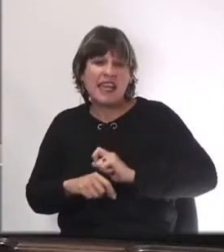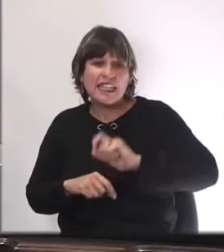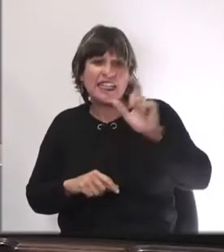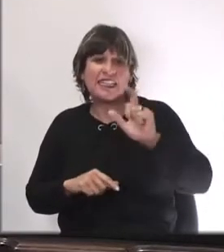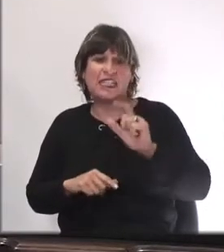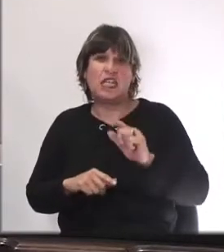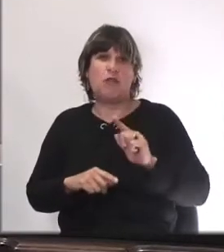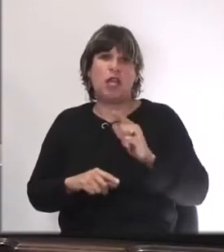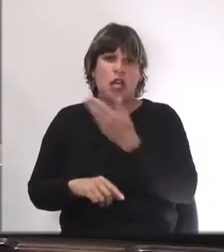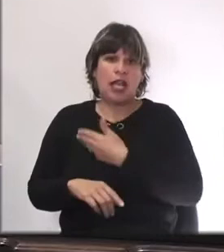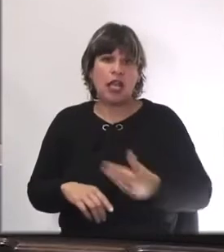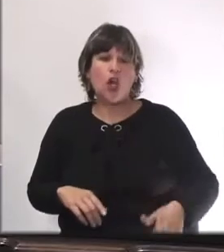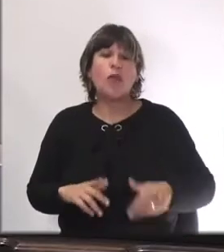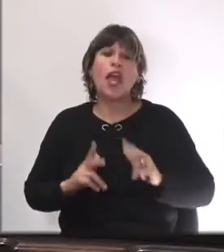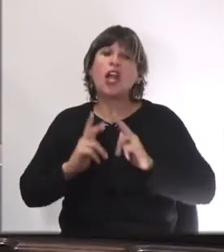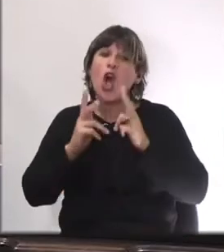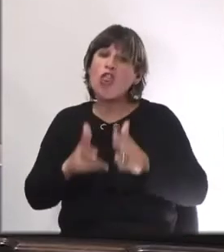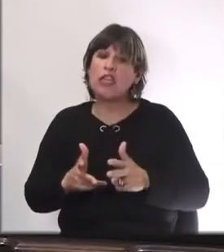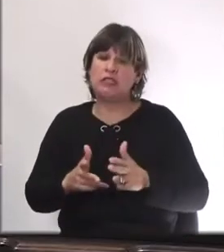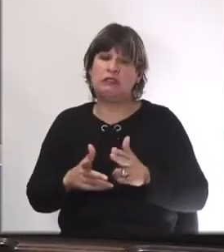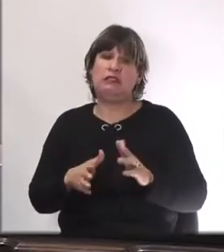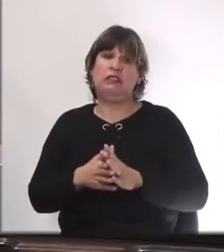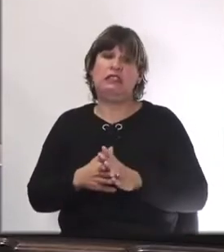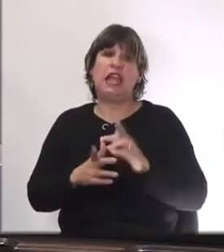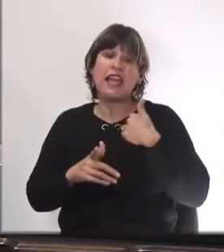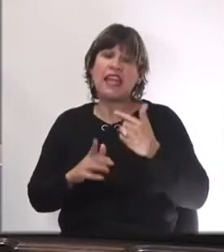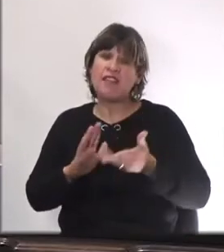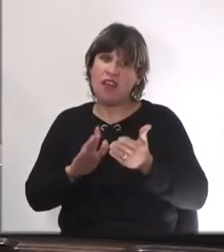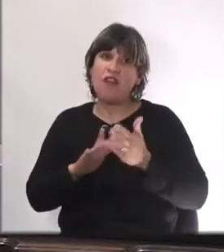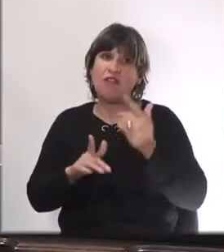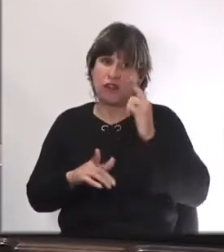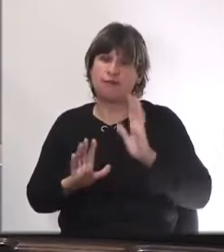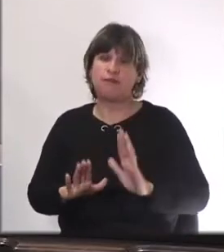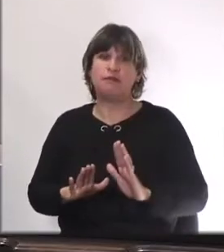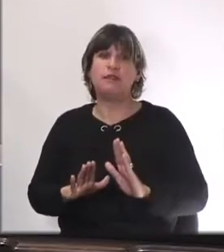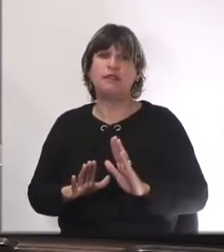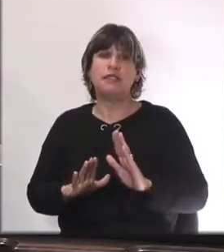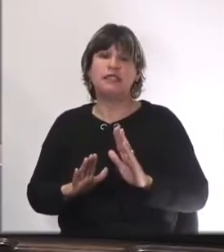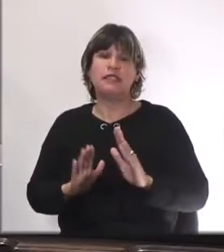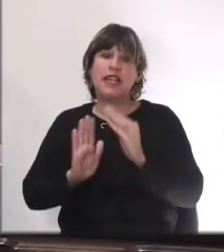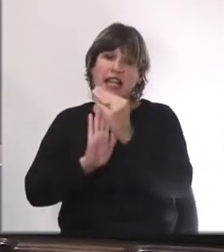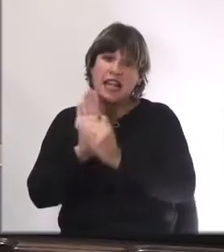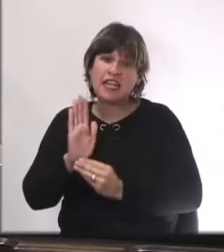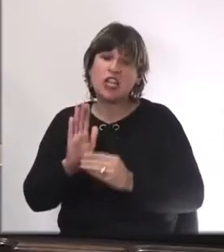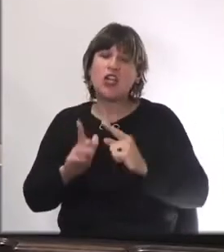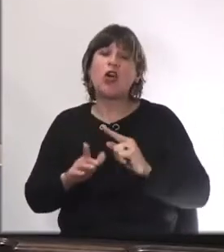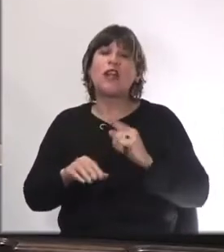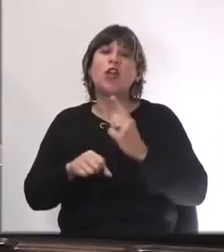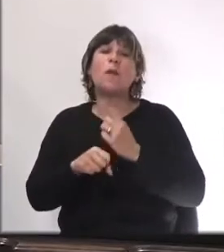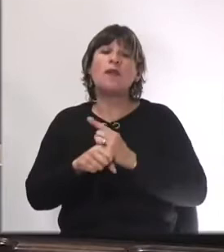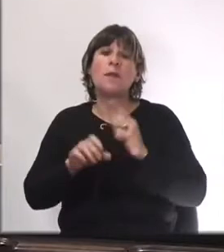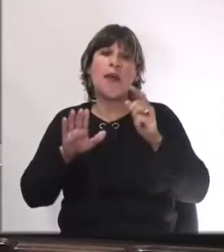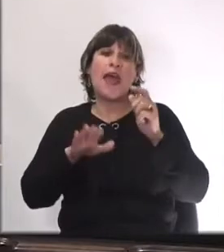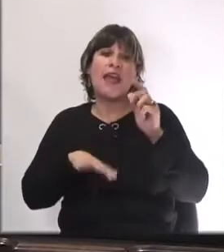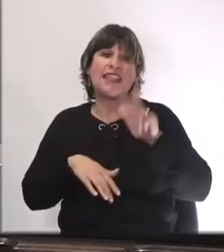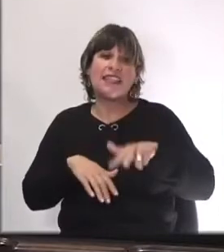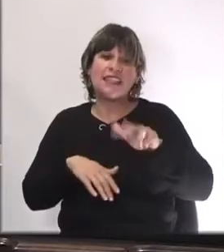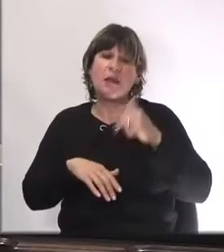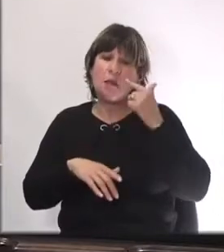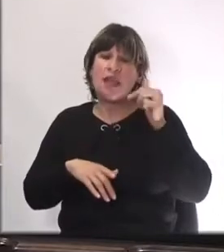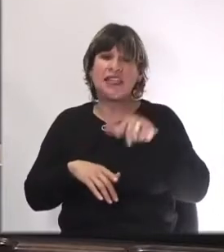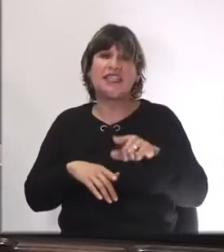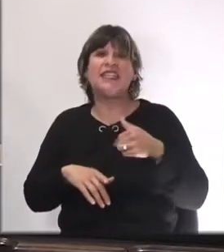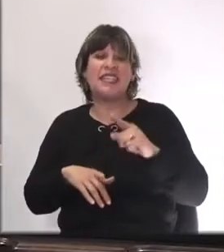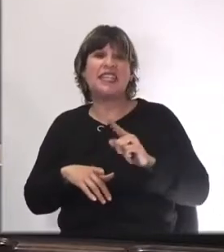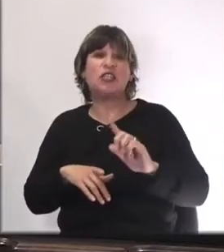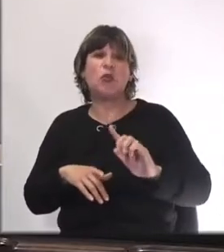que el gobierno decía que iba a tener. Y los datos del primer trimestre de 2021 muestran que somos el único país de